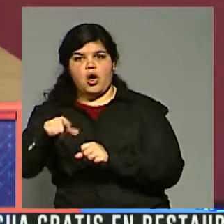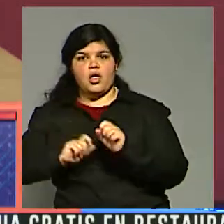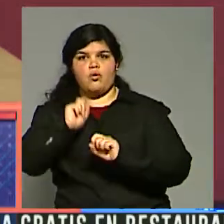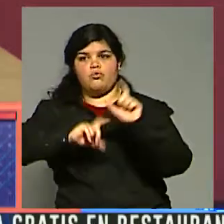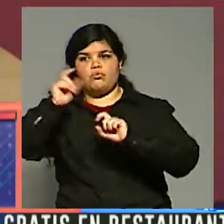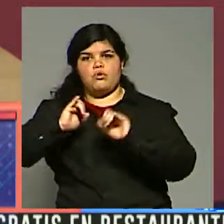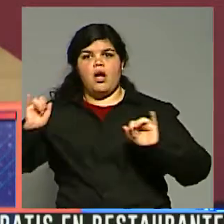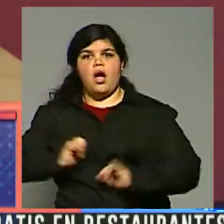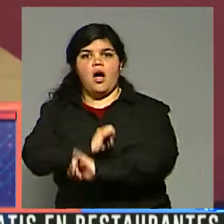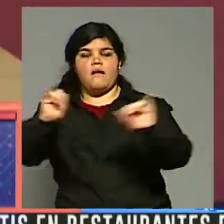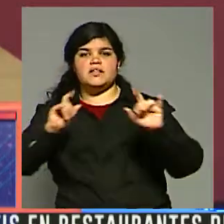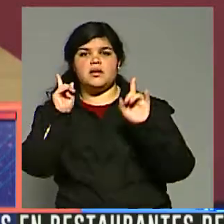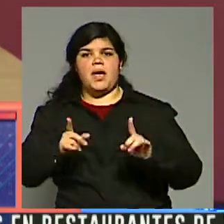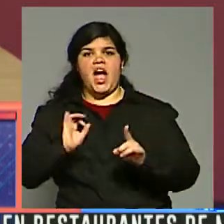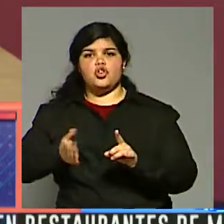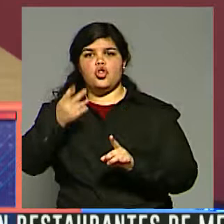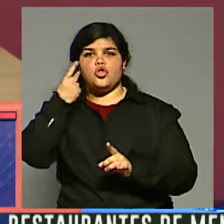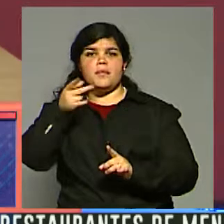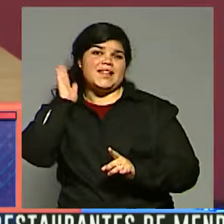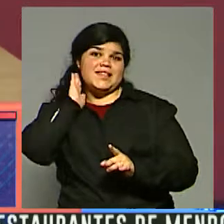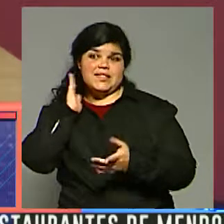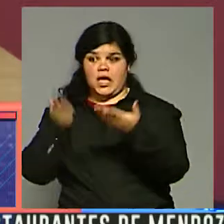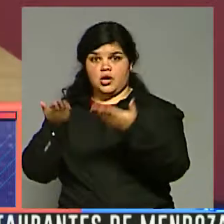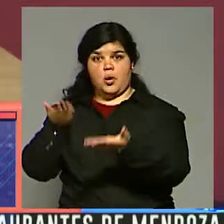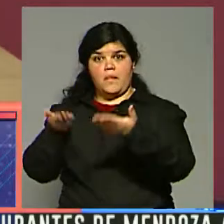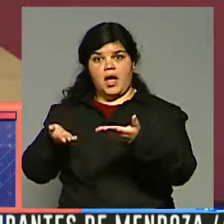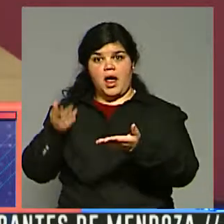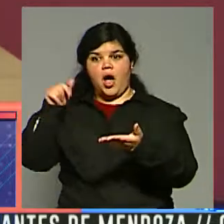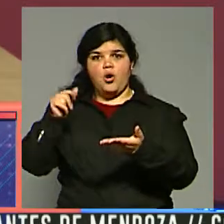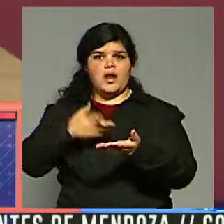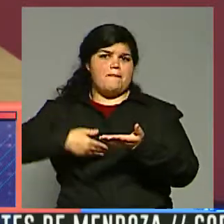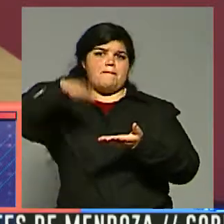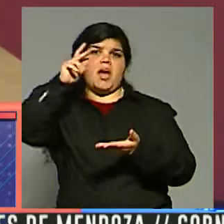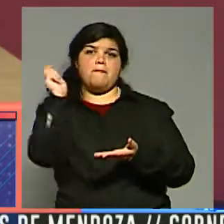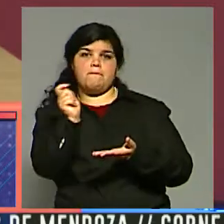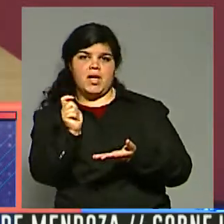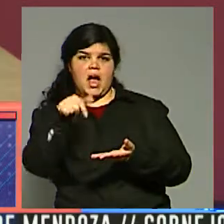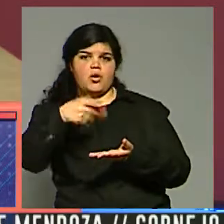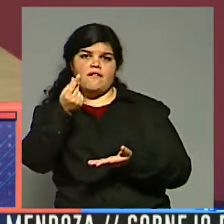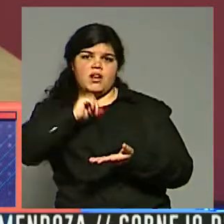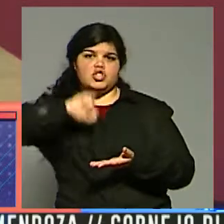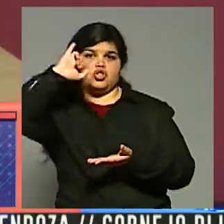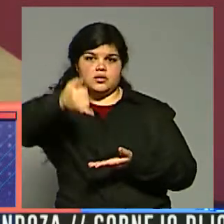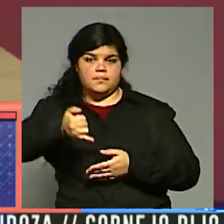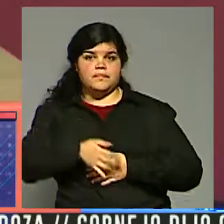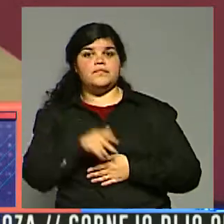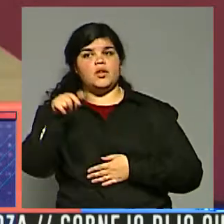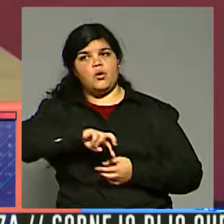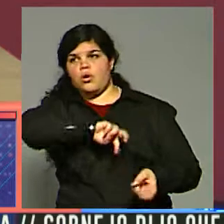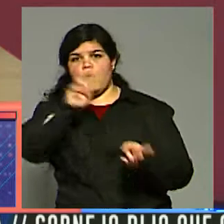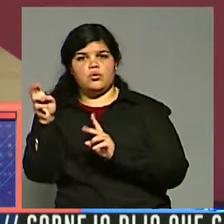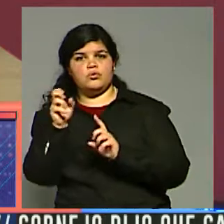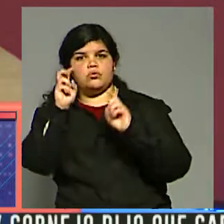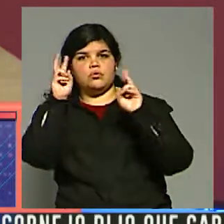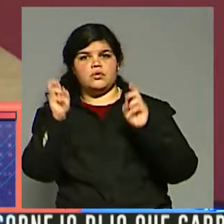referencia que desde el 2016 no había una inflación tan alta para un mes. Estuvimos hablando también de otros temas con el